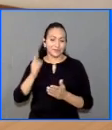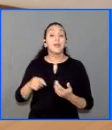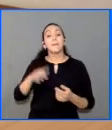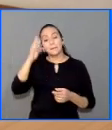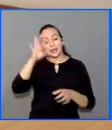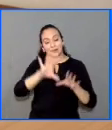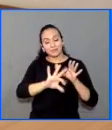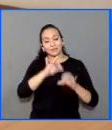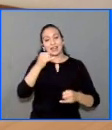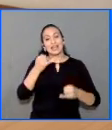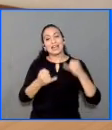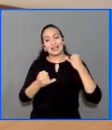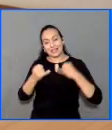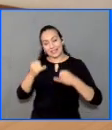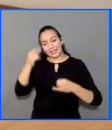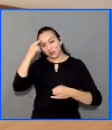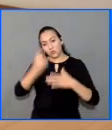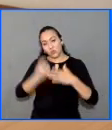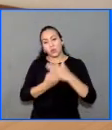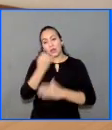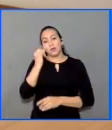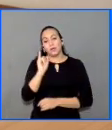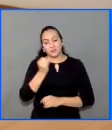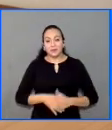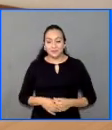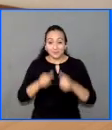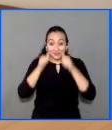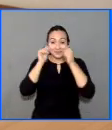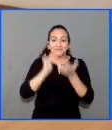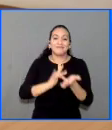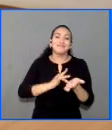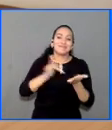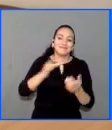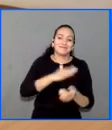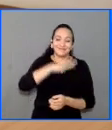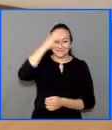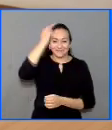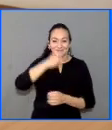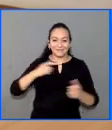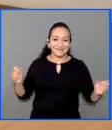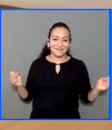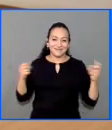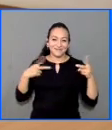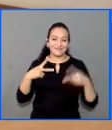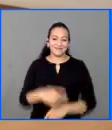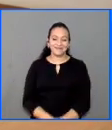la elección judicial. Muchas gracias, soy Oscar González. Nos vemos en la próxima.